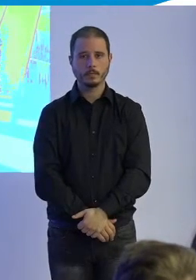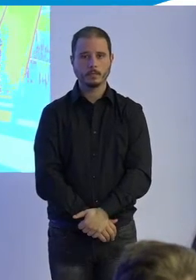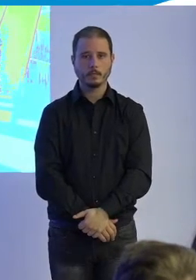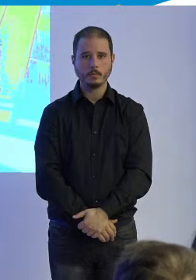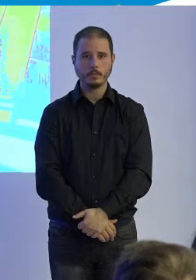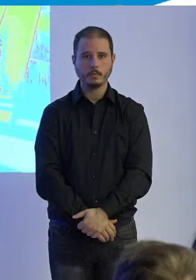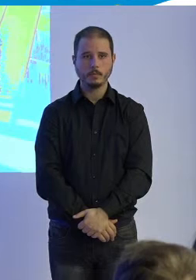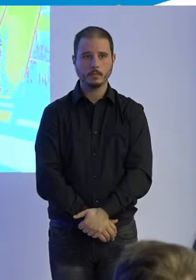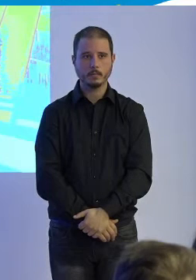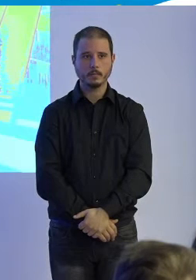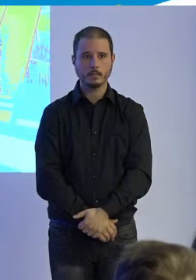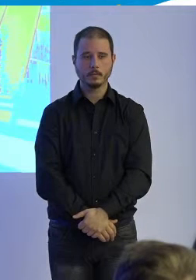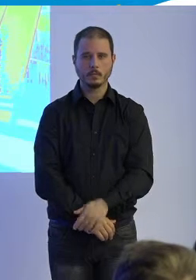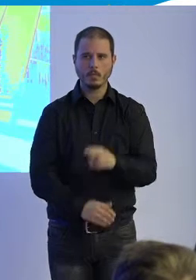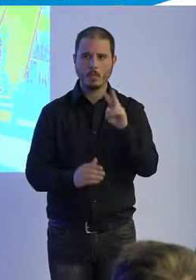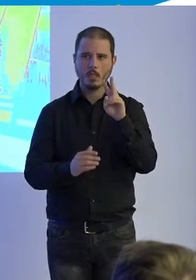Este es el